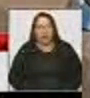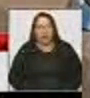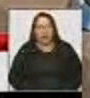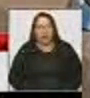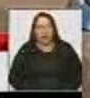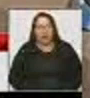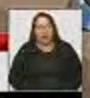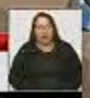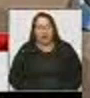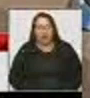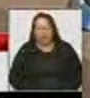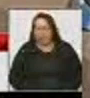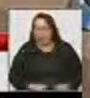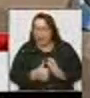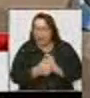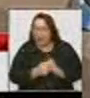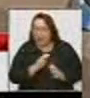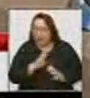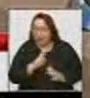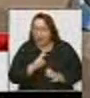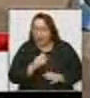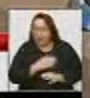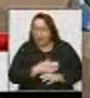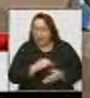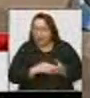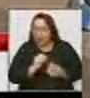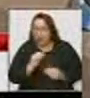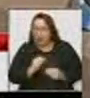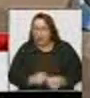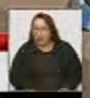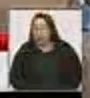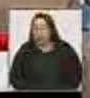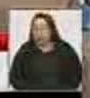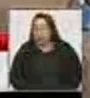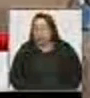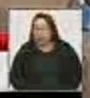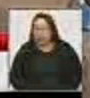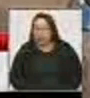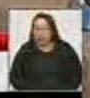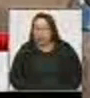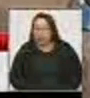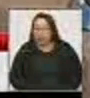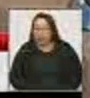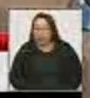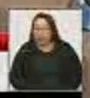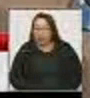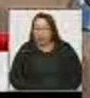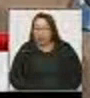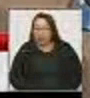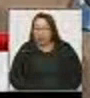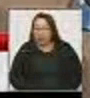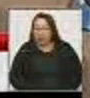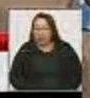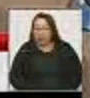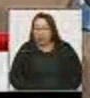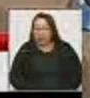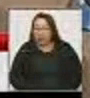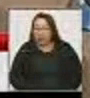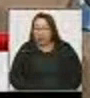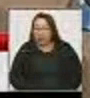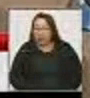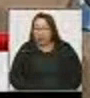Del artículo 42. Y para ubicarnos un poquito, y corríjame si me estoy equivocando, ¿qué es lo que estaba sucediendo con el JAO? El